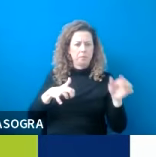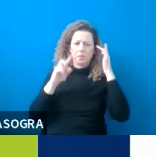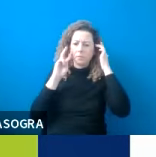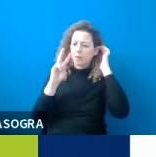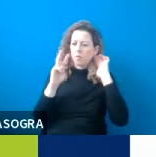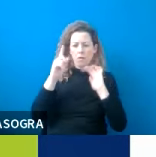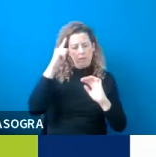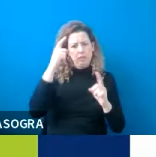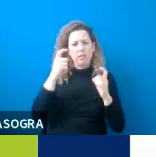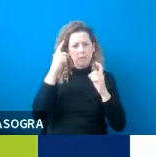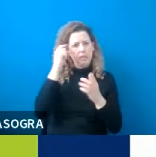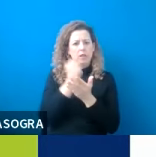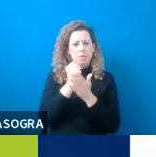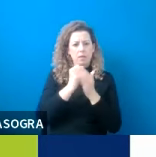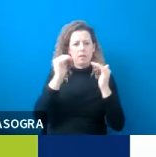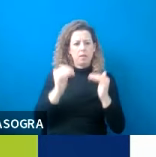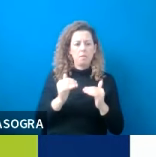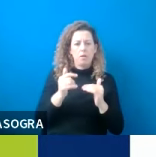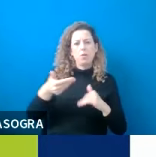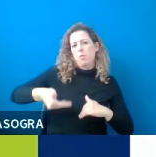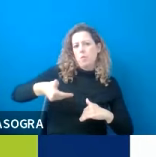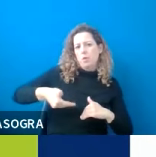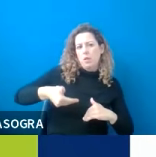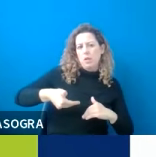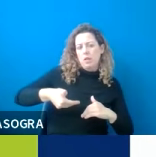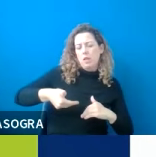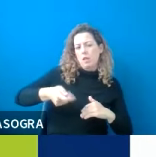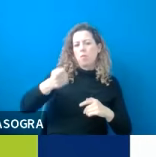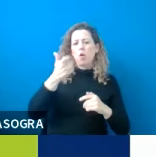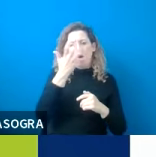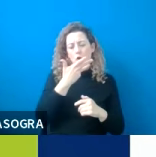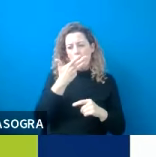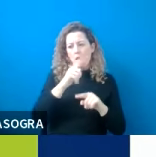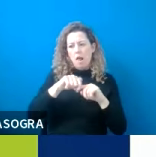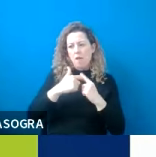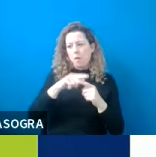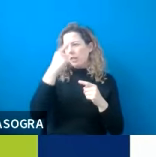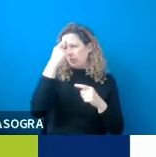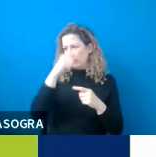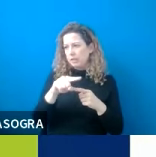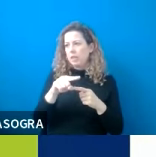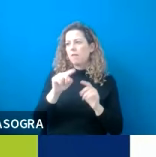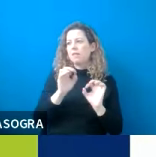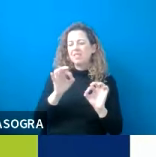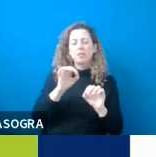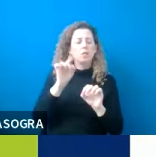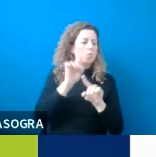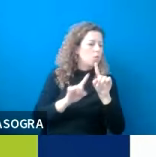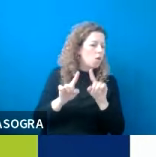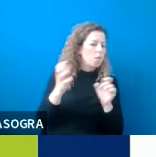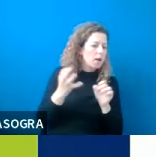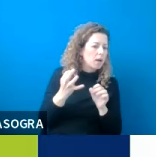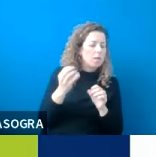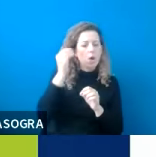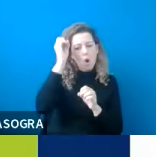posible, pues es importante conocer un poquito a la familia, saber un poco qué percepción tienen del problema, qué opinan, qué